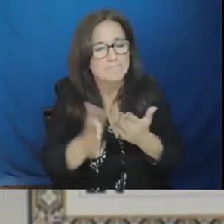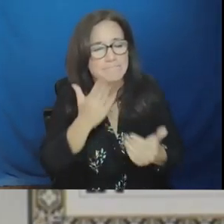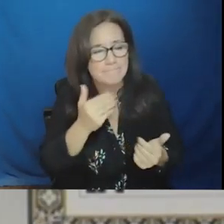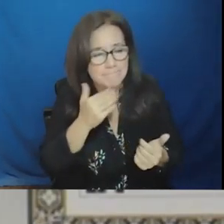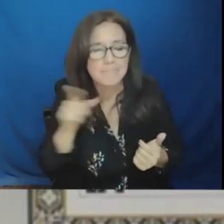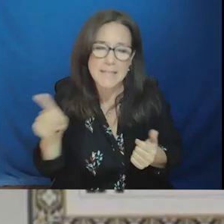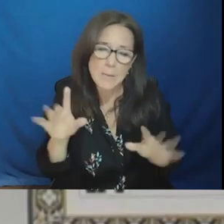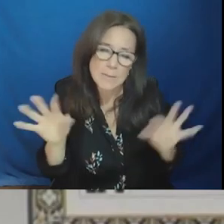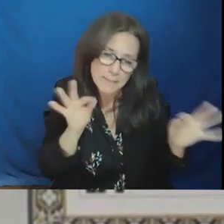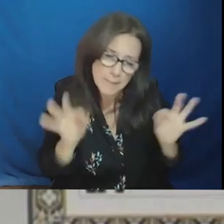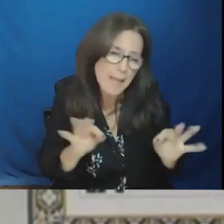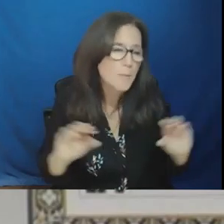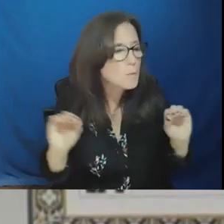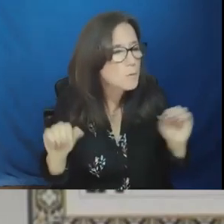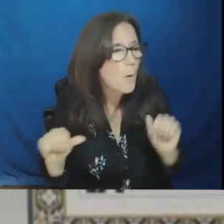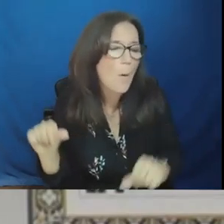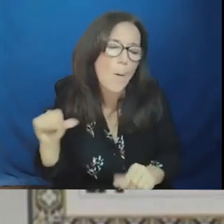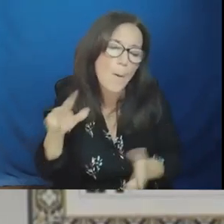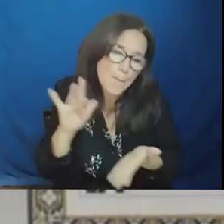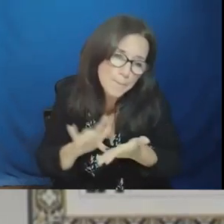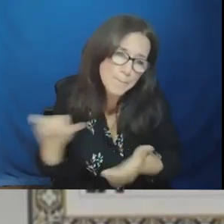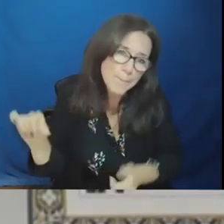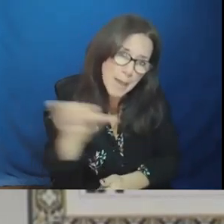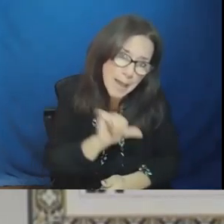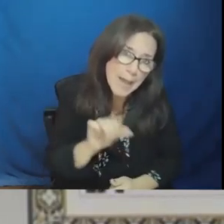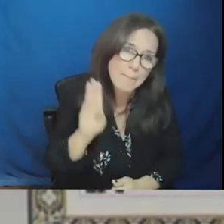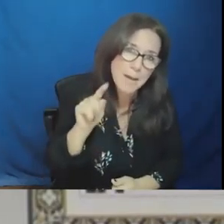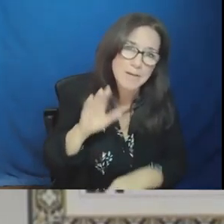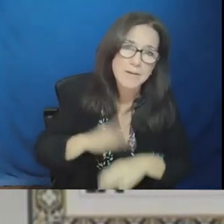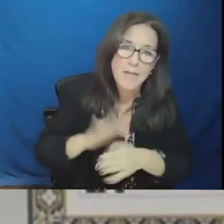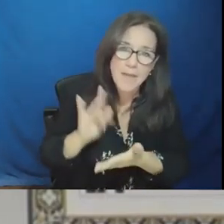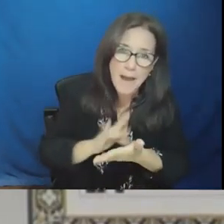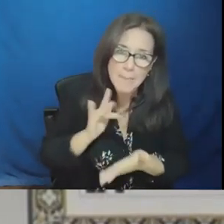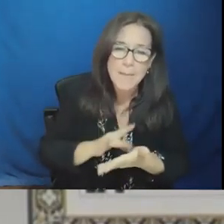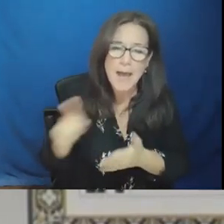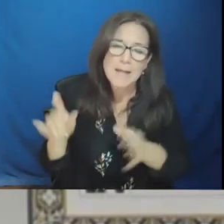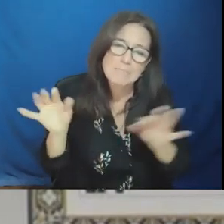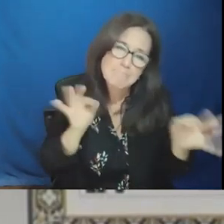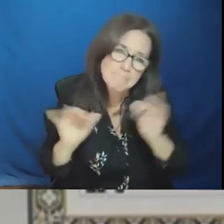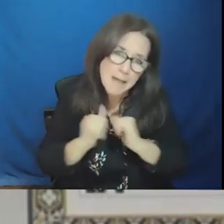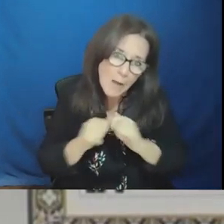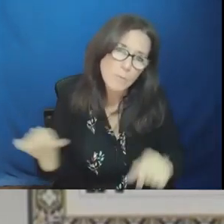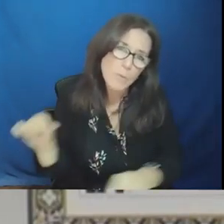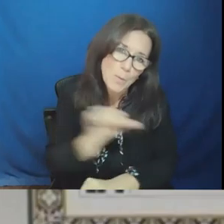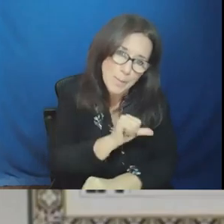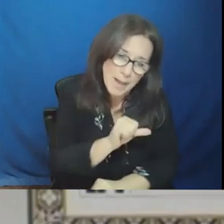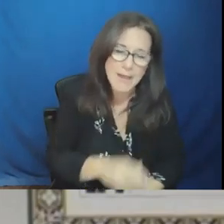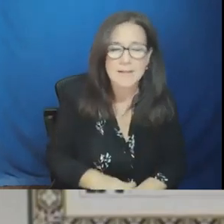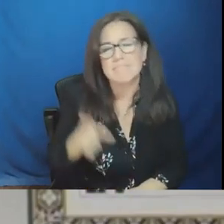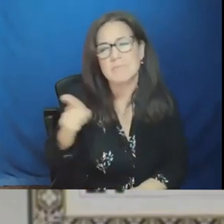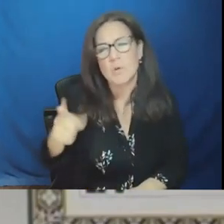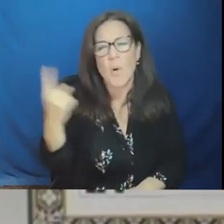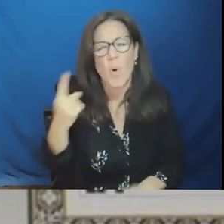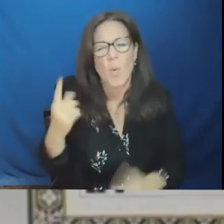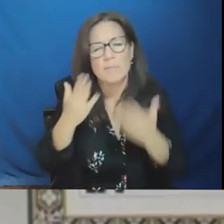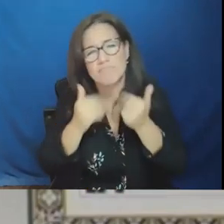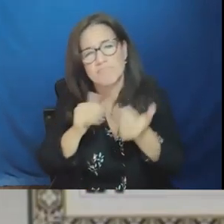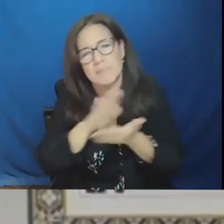la tableta entonces él siempre fue muy amable y yo he visto he visto en acción